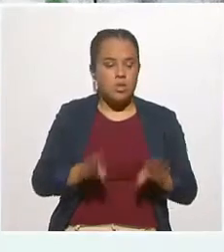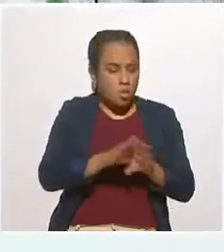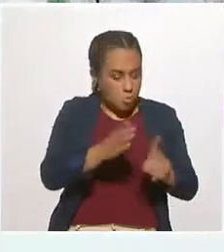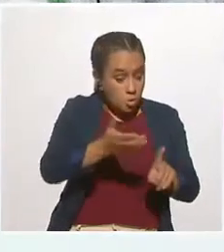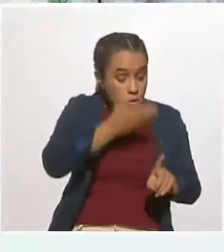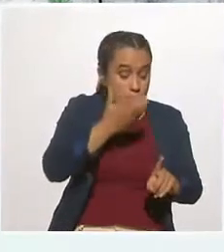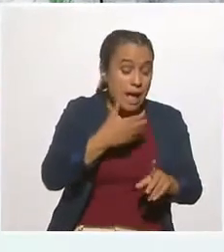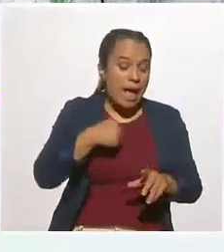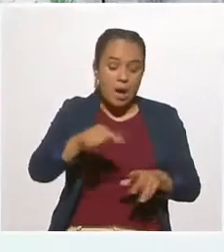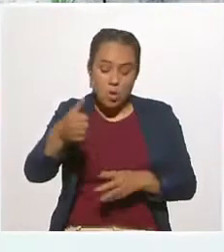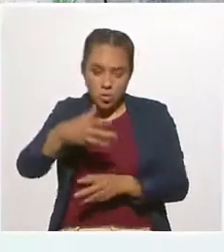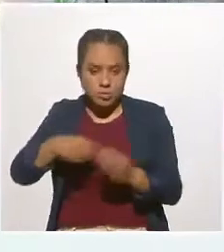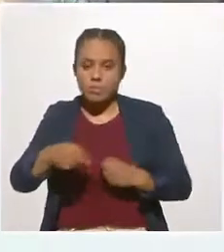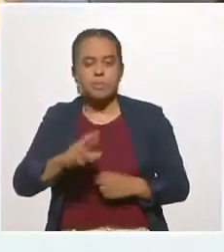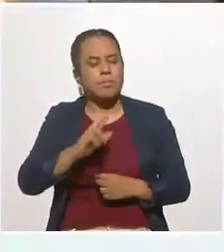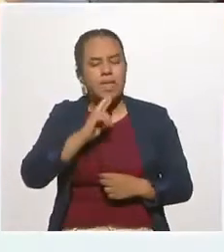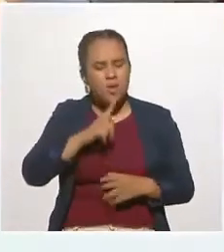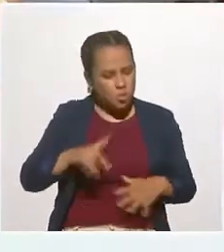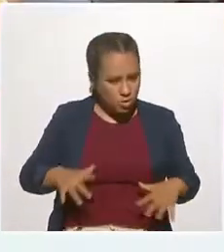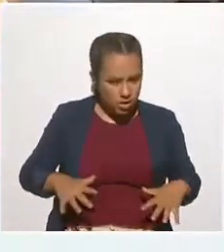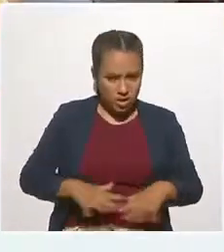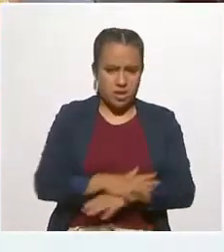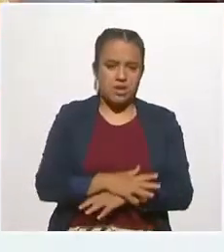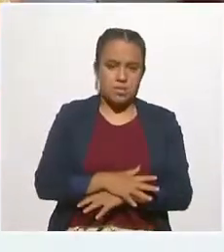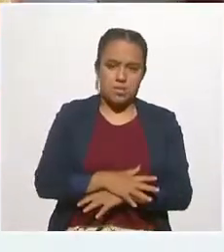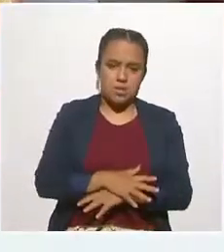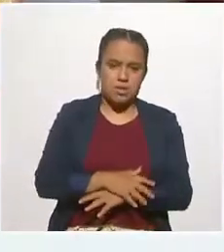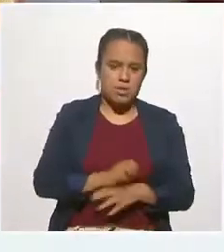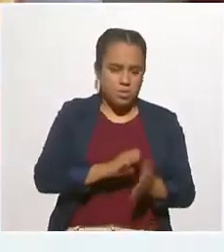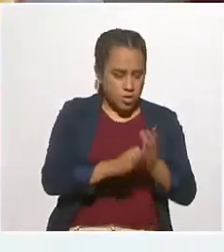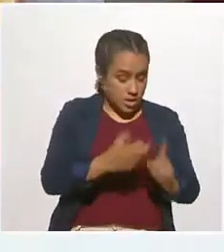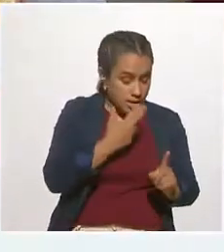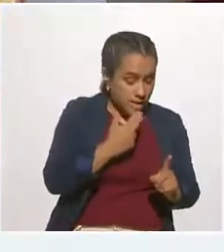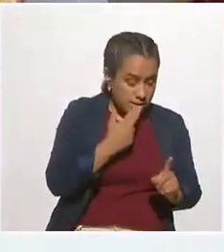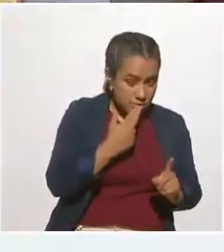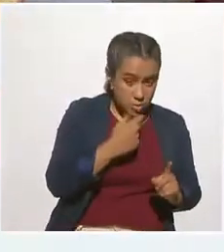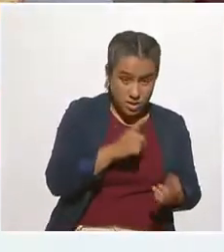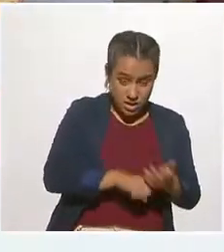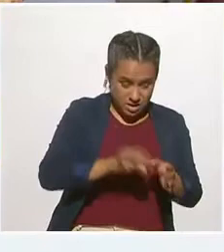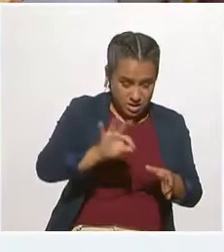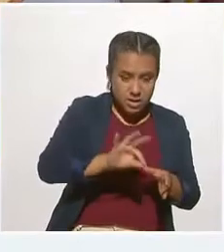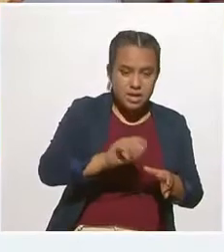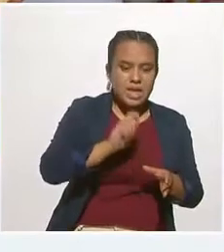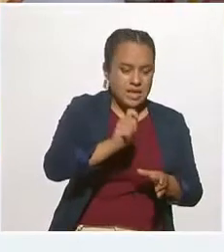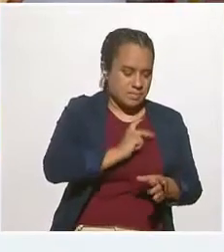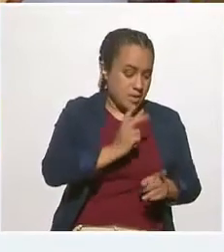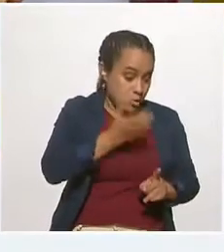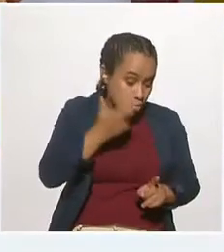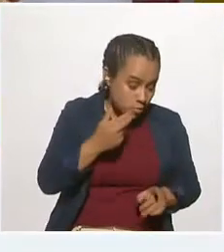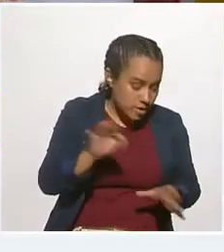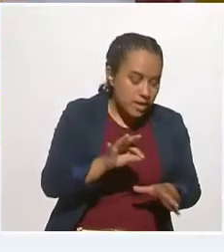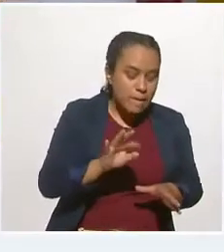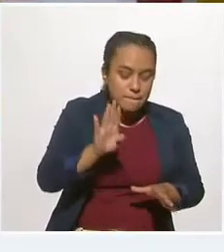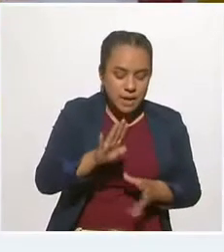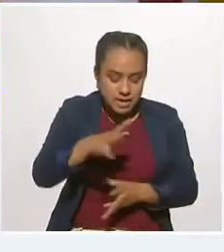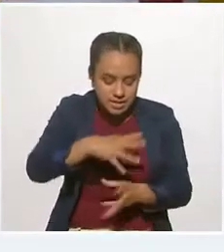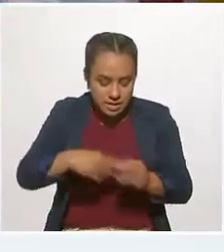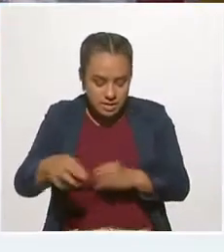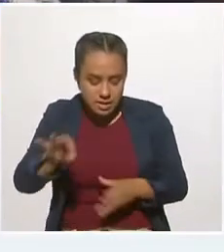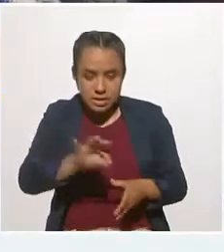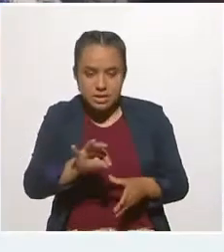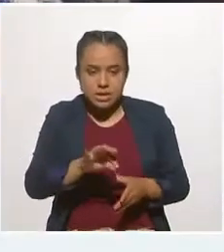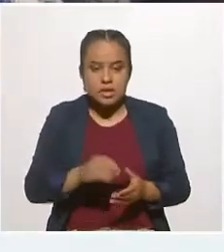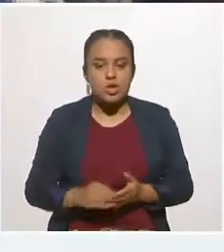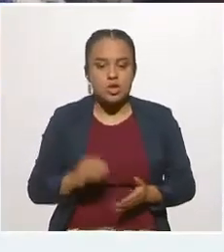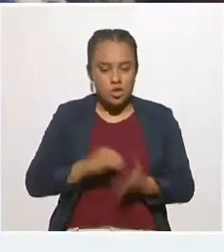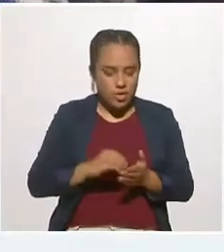cambiarlos. Un endulzante no calórico es parchar un hábito, ¿no? Porque sigo sintiendo este sabor dulce